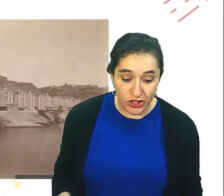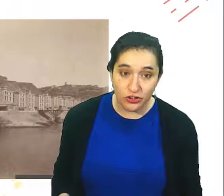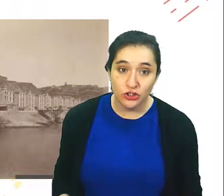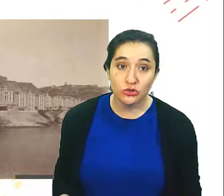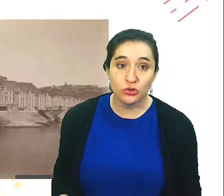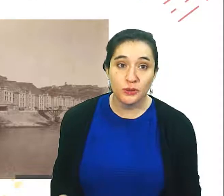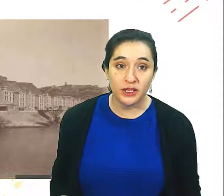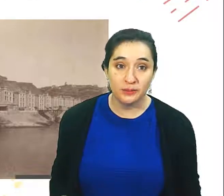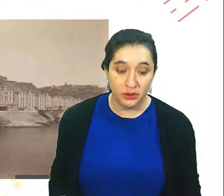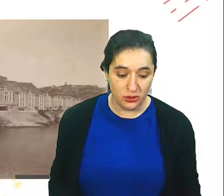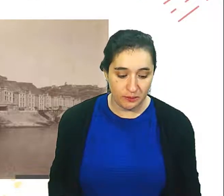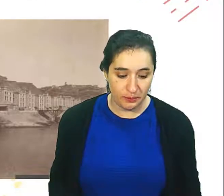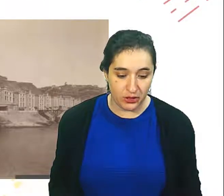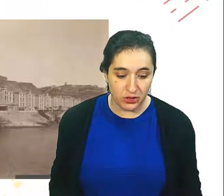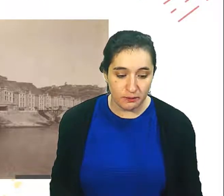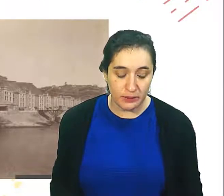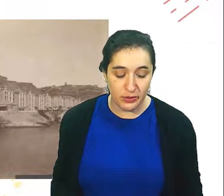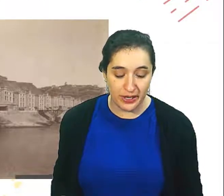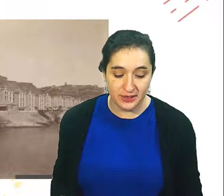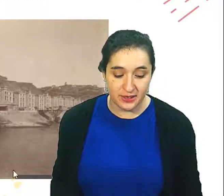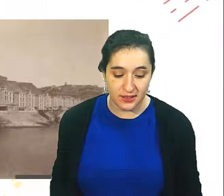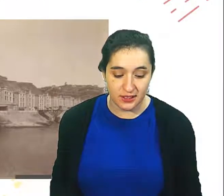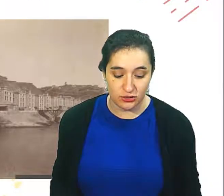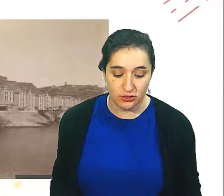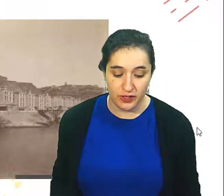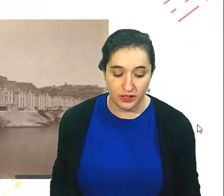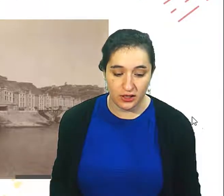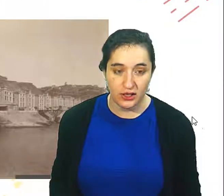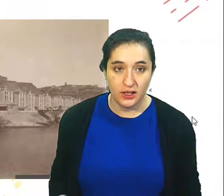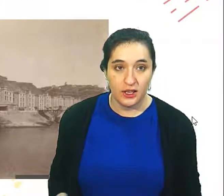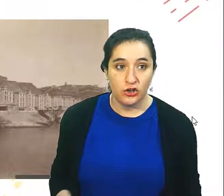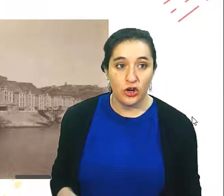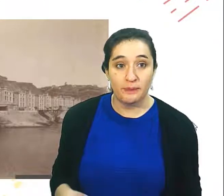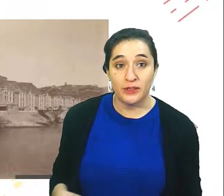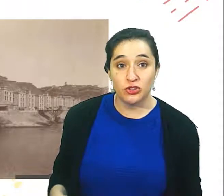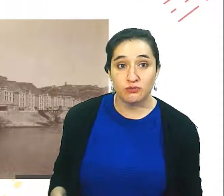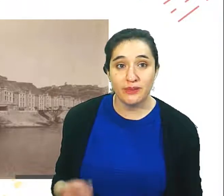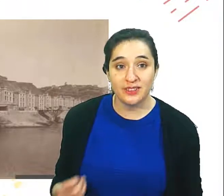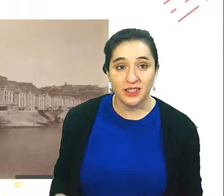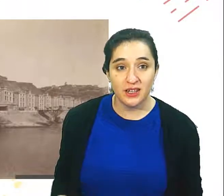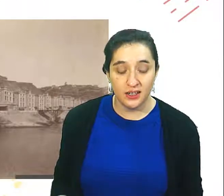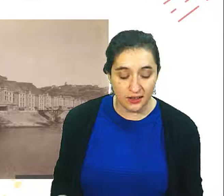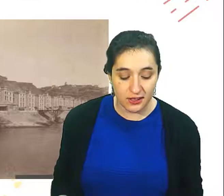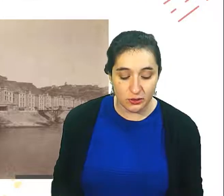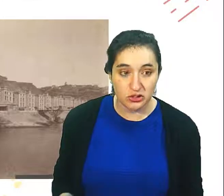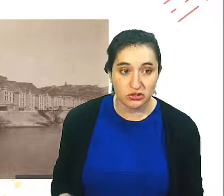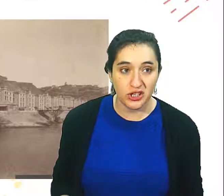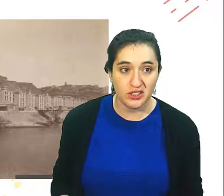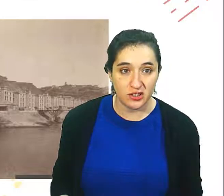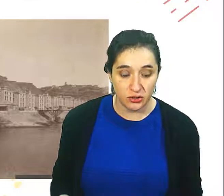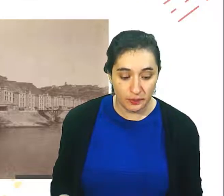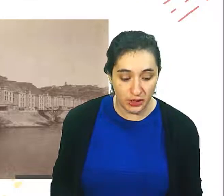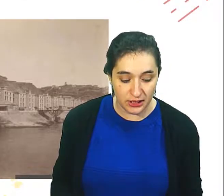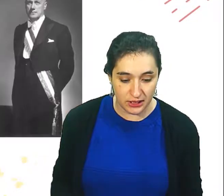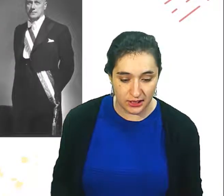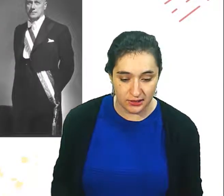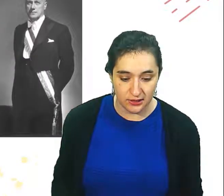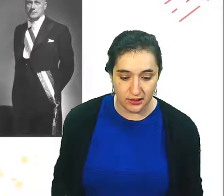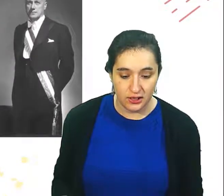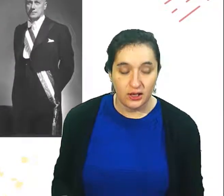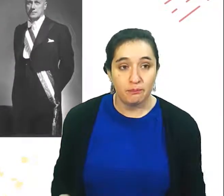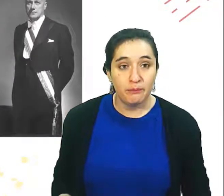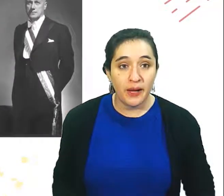Yo sé que voy súper rápido, pero vamos a intentar resolver los aspectos más generales de este proceso de organización